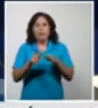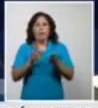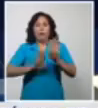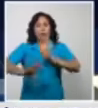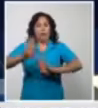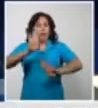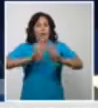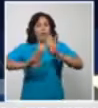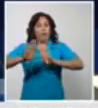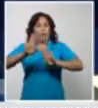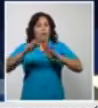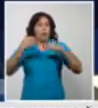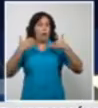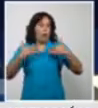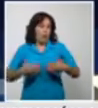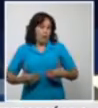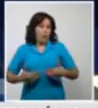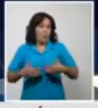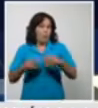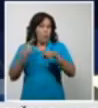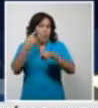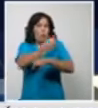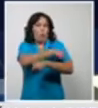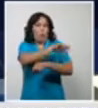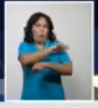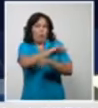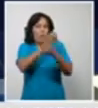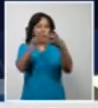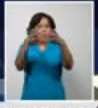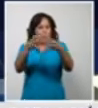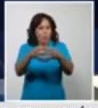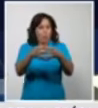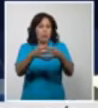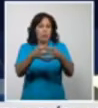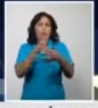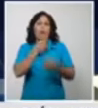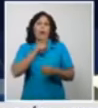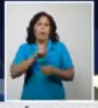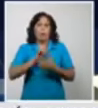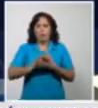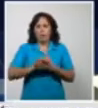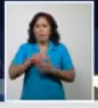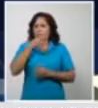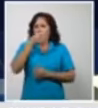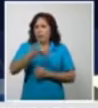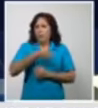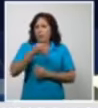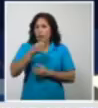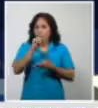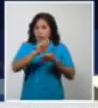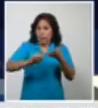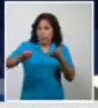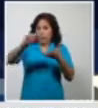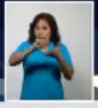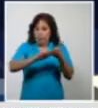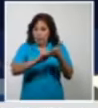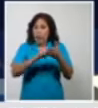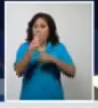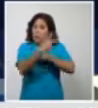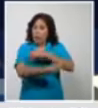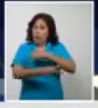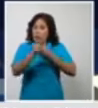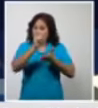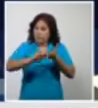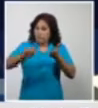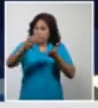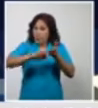rebaño, que, como siempre ponemos de ejemplo, en Inglaterra, en Gran Bretaña, inicialmente